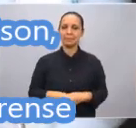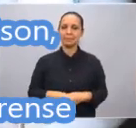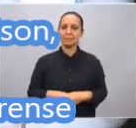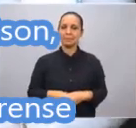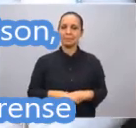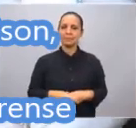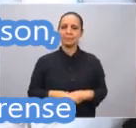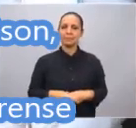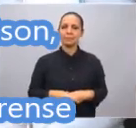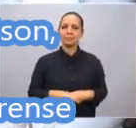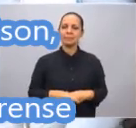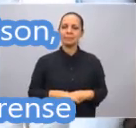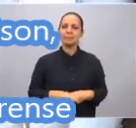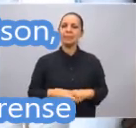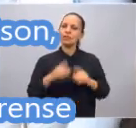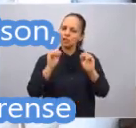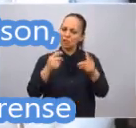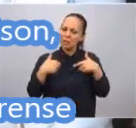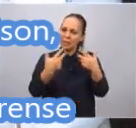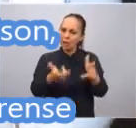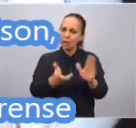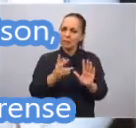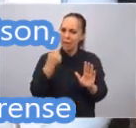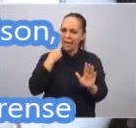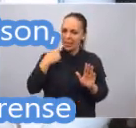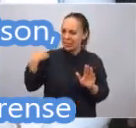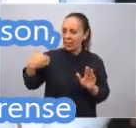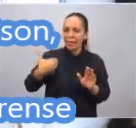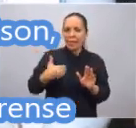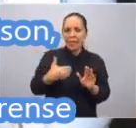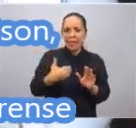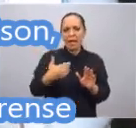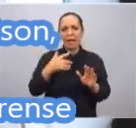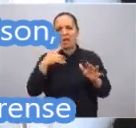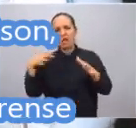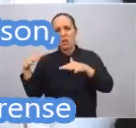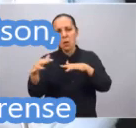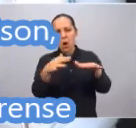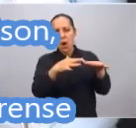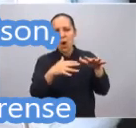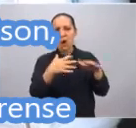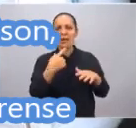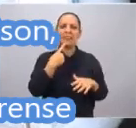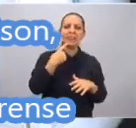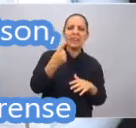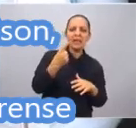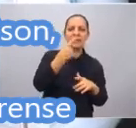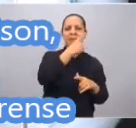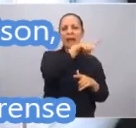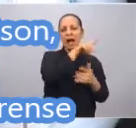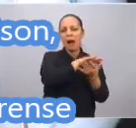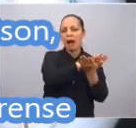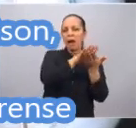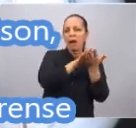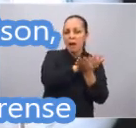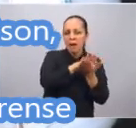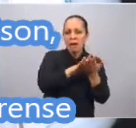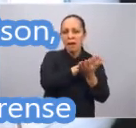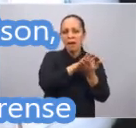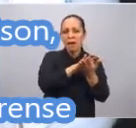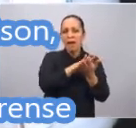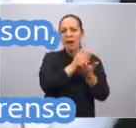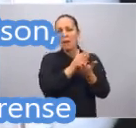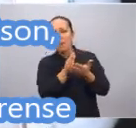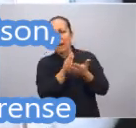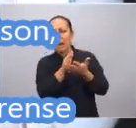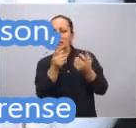Y quiero decir, porque estos días se está hablando de que solucionaron desde el gobierno una